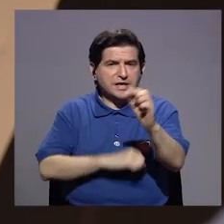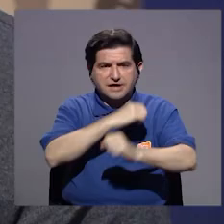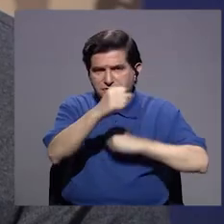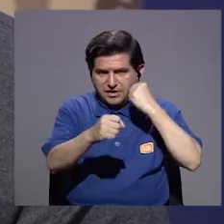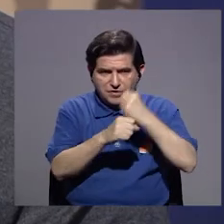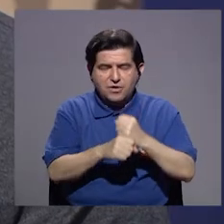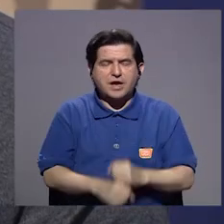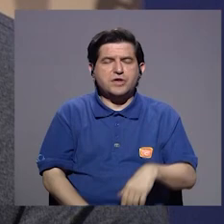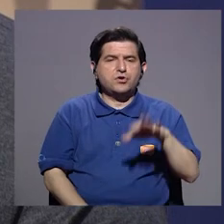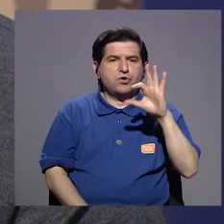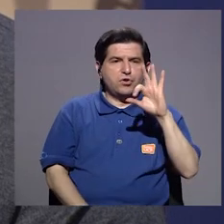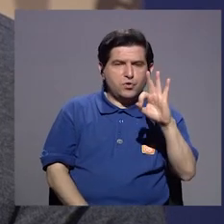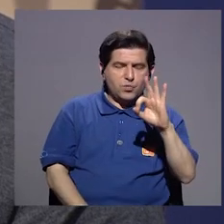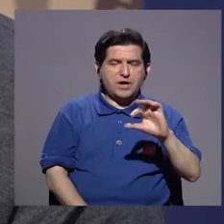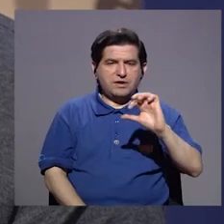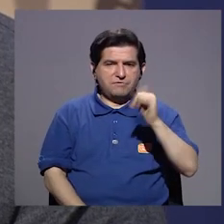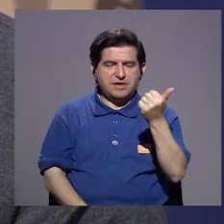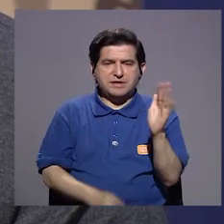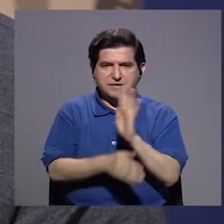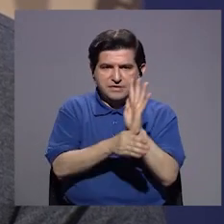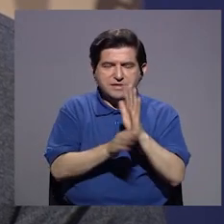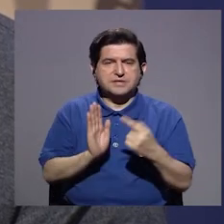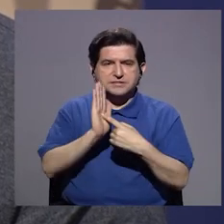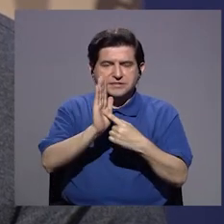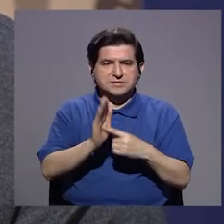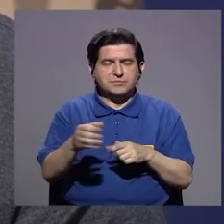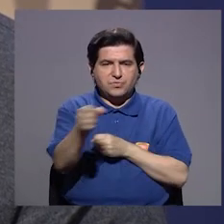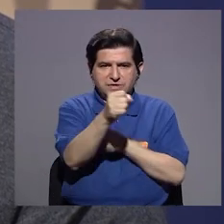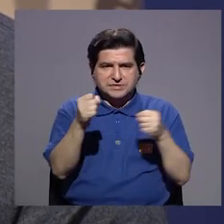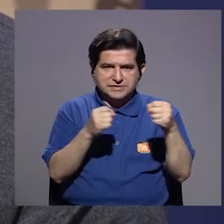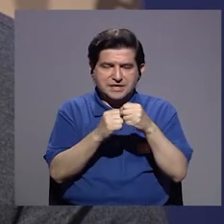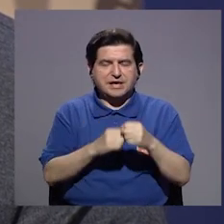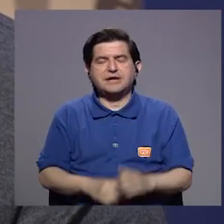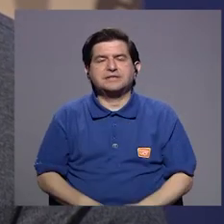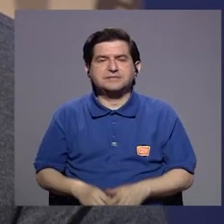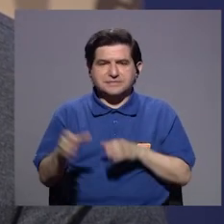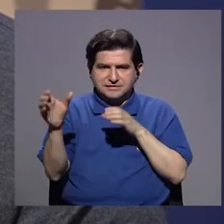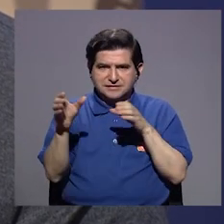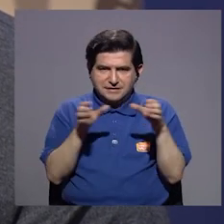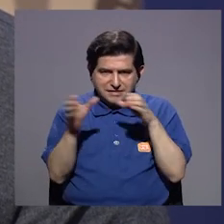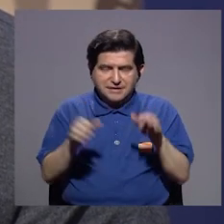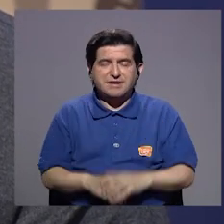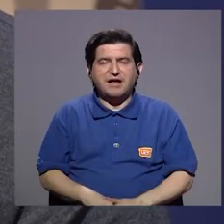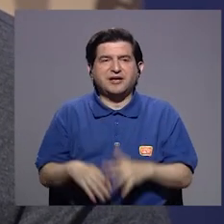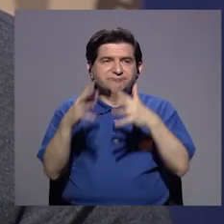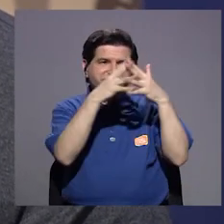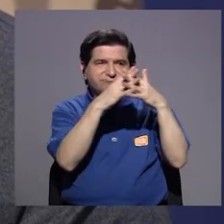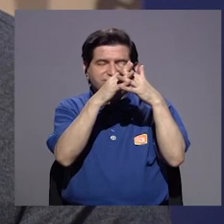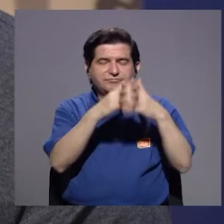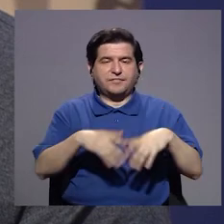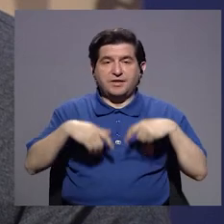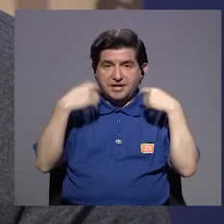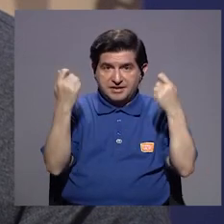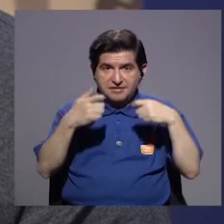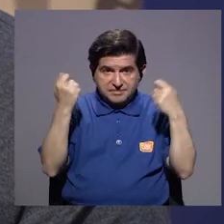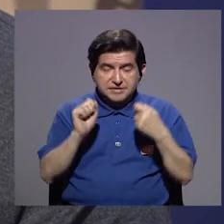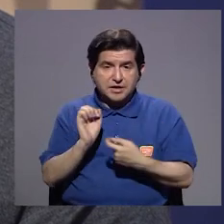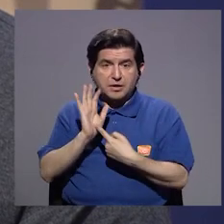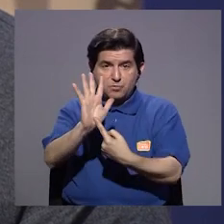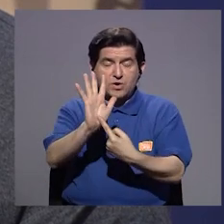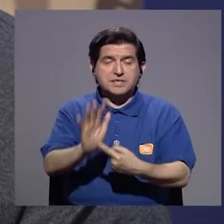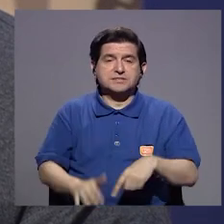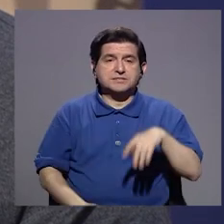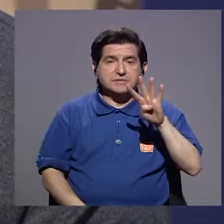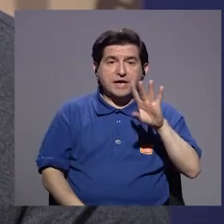año 9 de cada 10 películas que se exhiben en salas comerciales son exclusivamente de Estados Unidos. Entonces tener un festival que